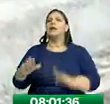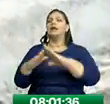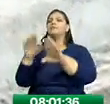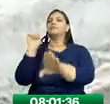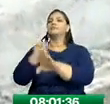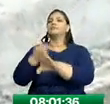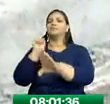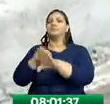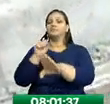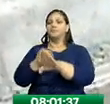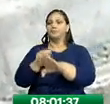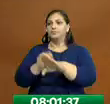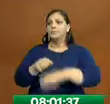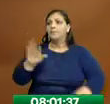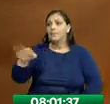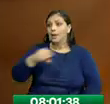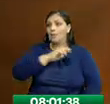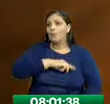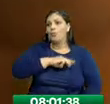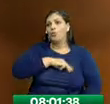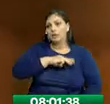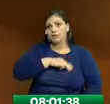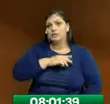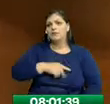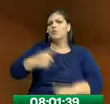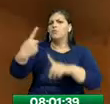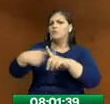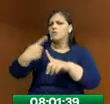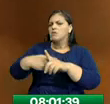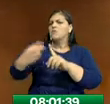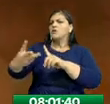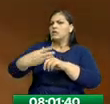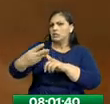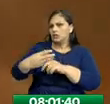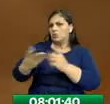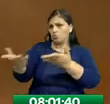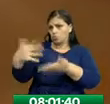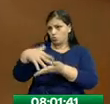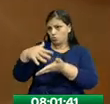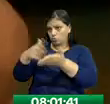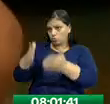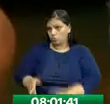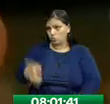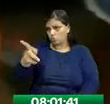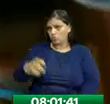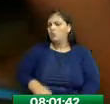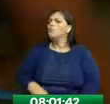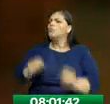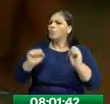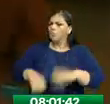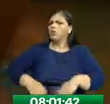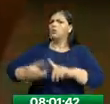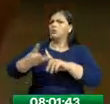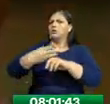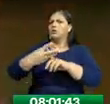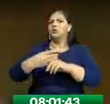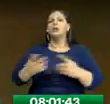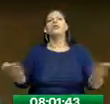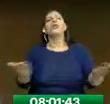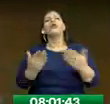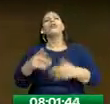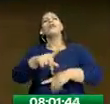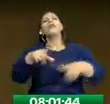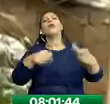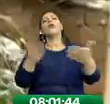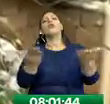parte de la alcaldía de Guayaquil a una joven de ese barrio de la cooperativa Horizontes El Fortín, y fueron hasta la casa de ella. La ciudadana se acuerda